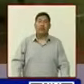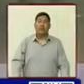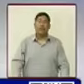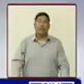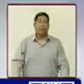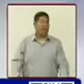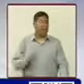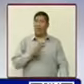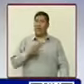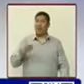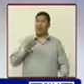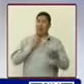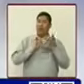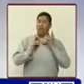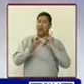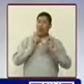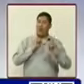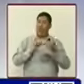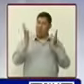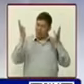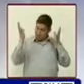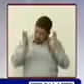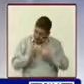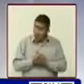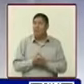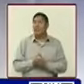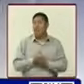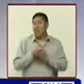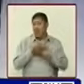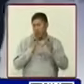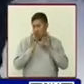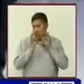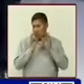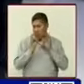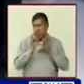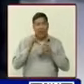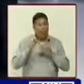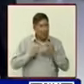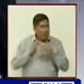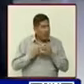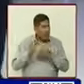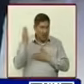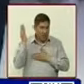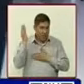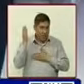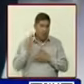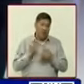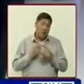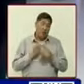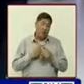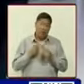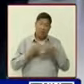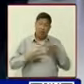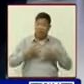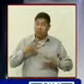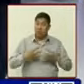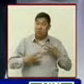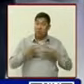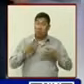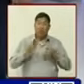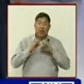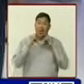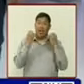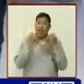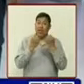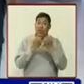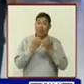Y también los deportes no pueden faltar en nuestras redes sociales. Tiene que ver con este primer partido que se va a disputar en el